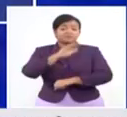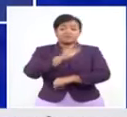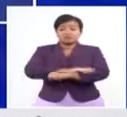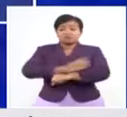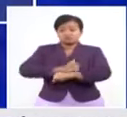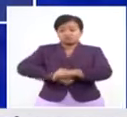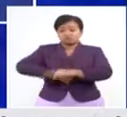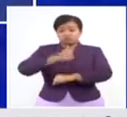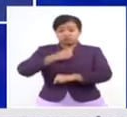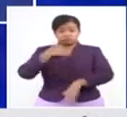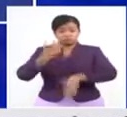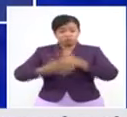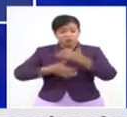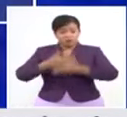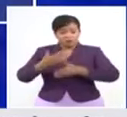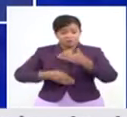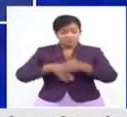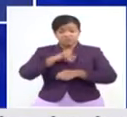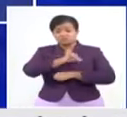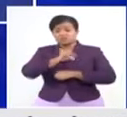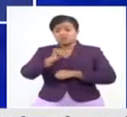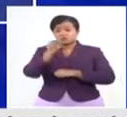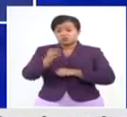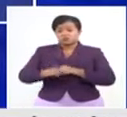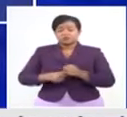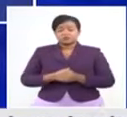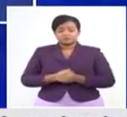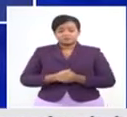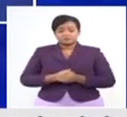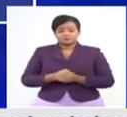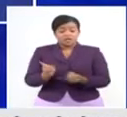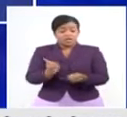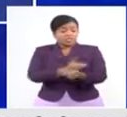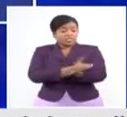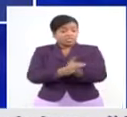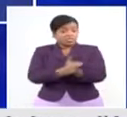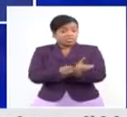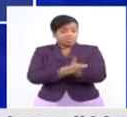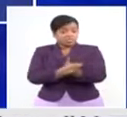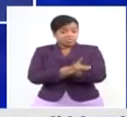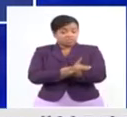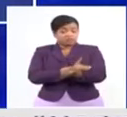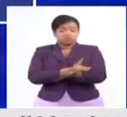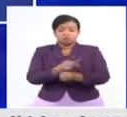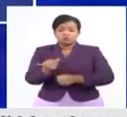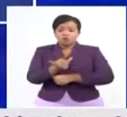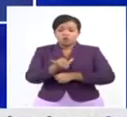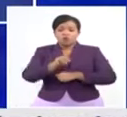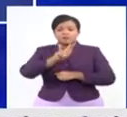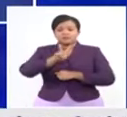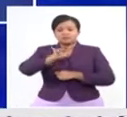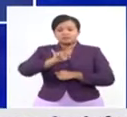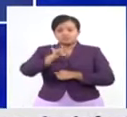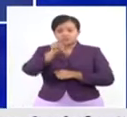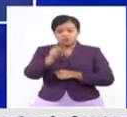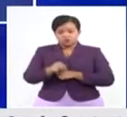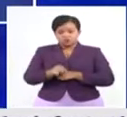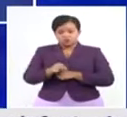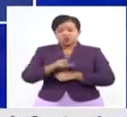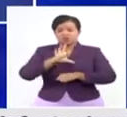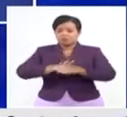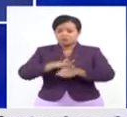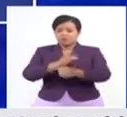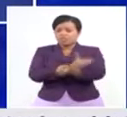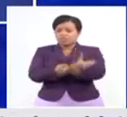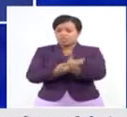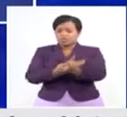de ellos, la diabetes mellitus en 26, la cardiopatía